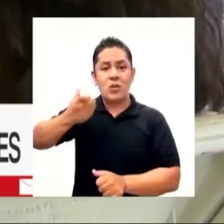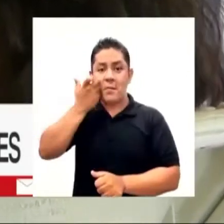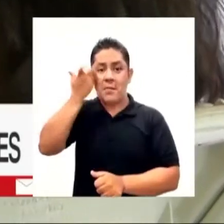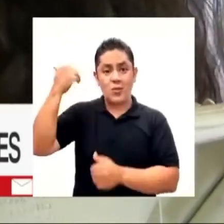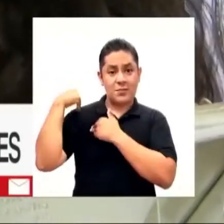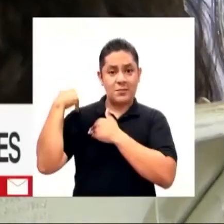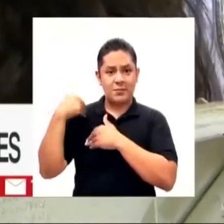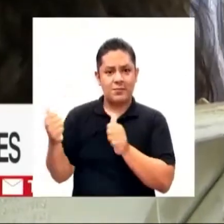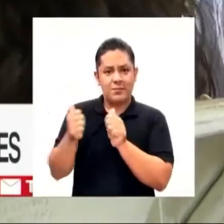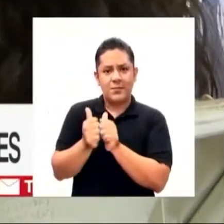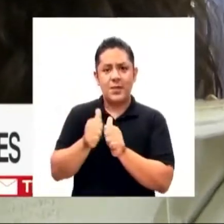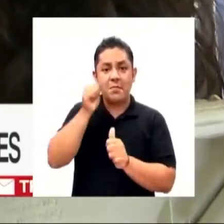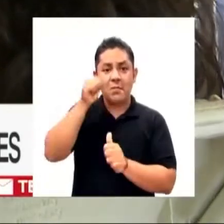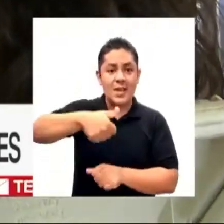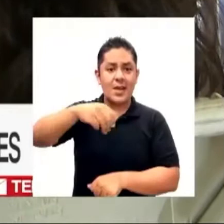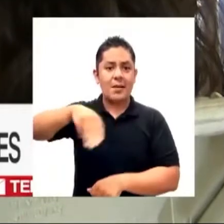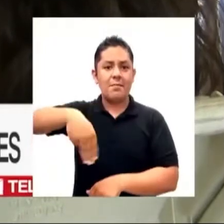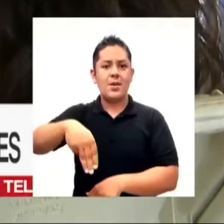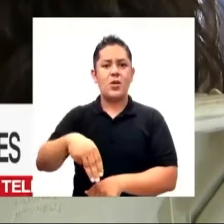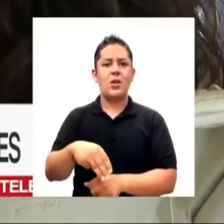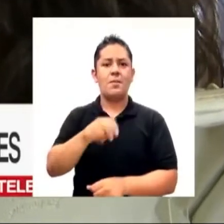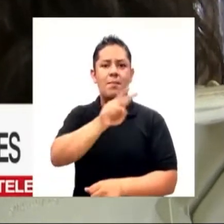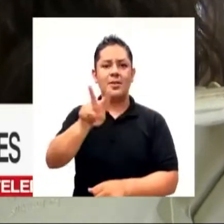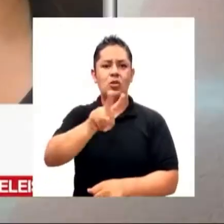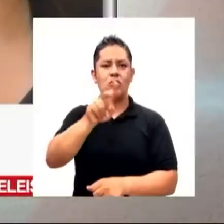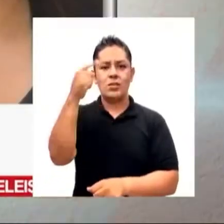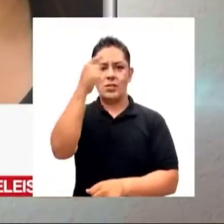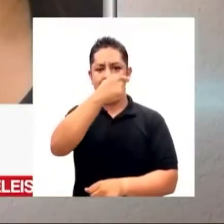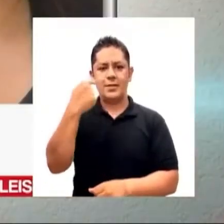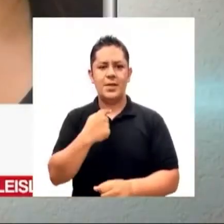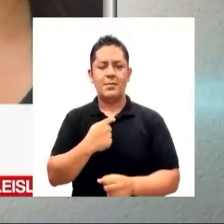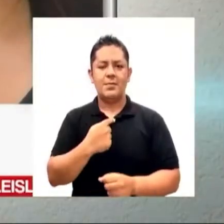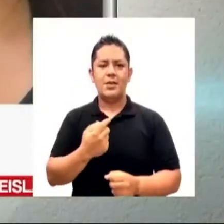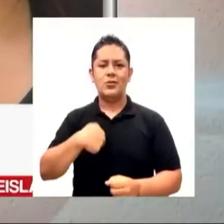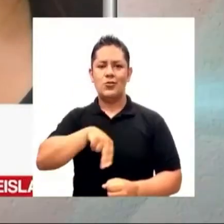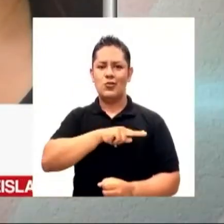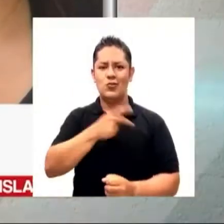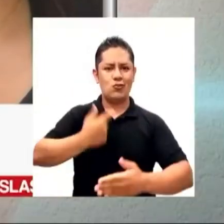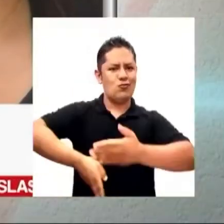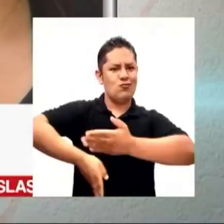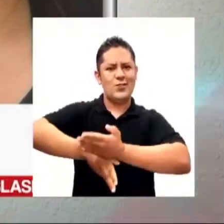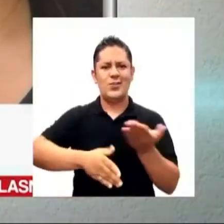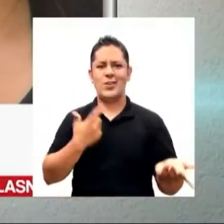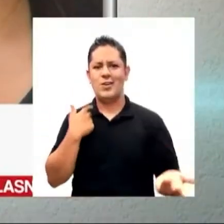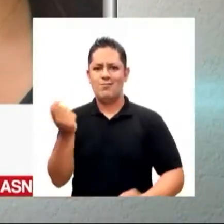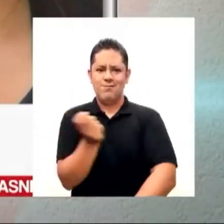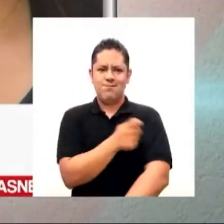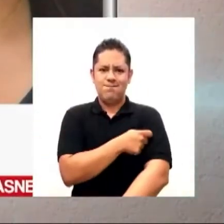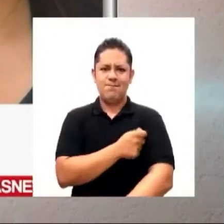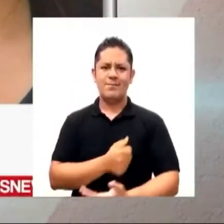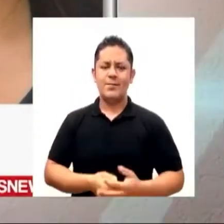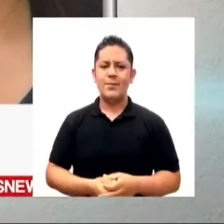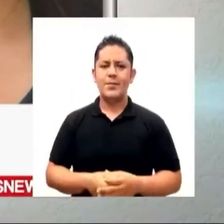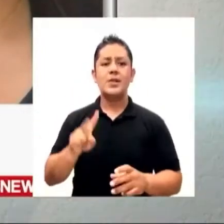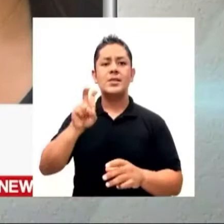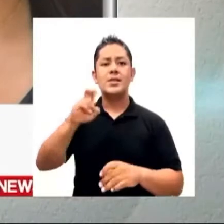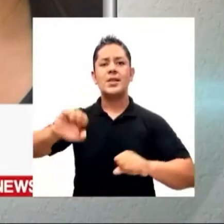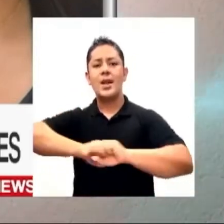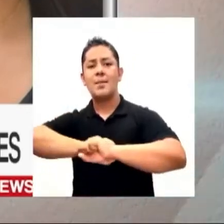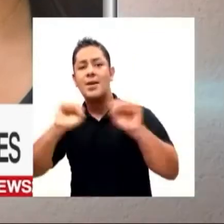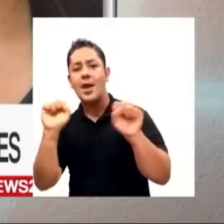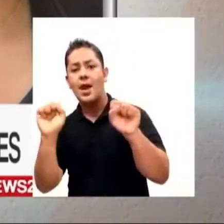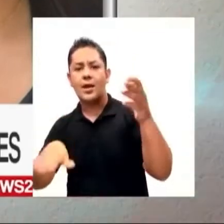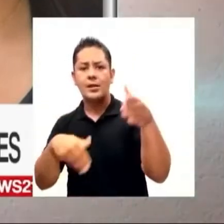adulto responsable mañana miércoles 22 de septiembre también estaremos continuando con esta jornada de